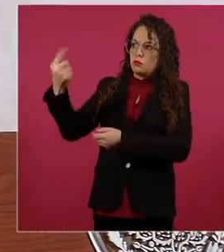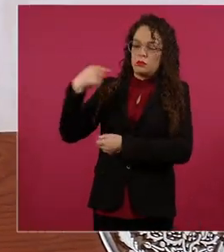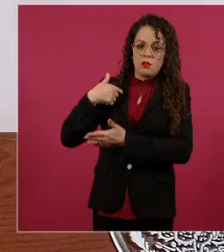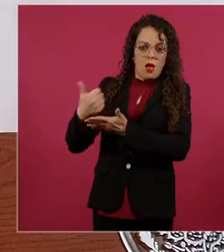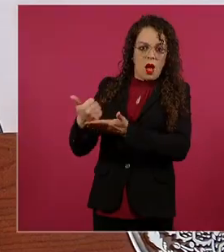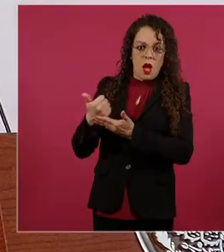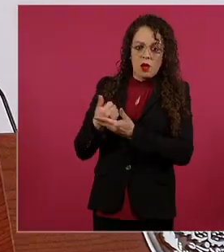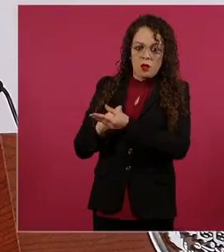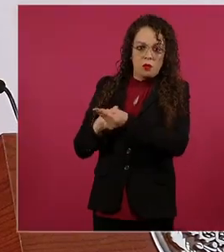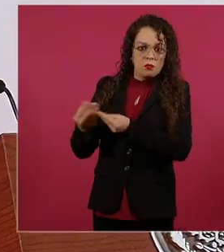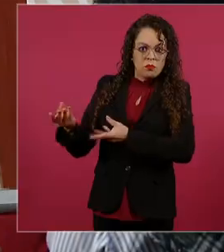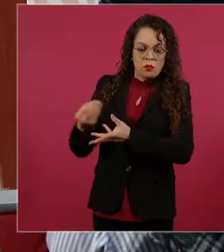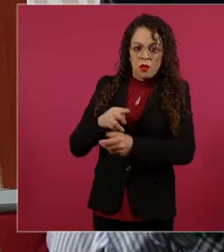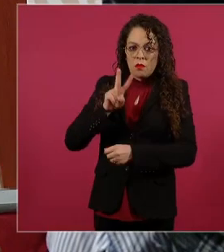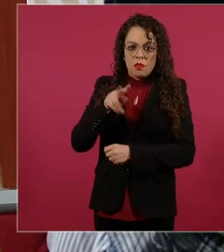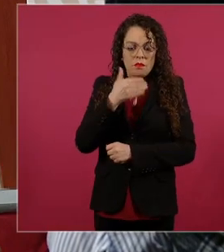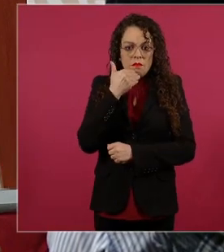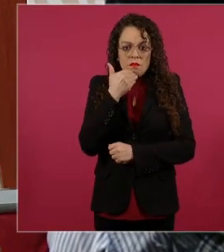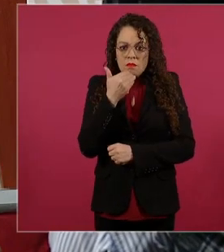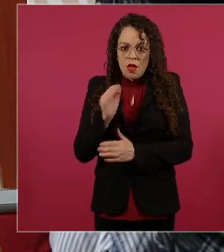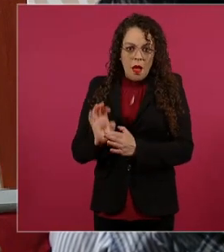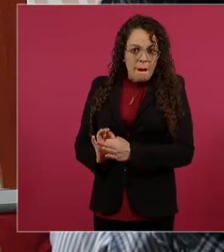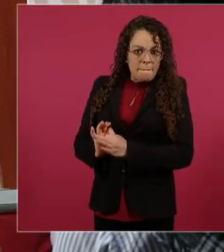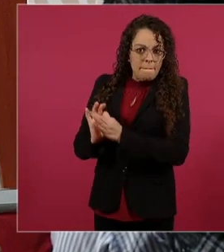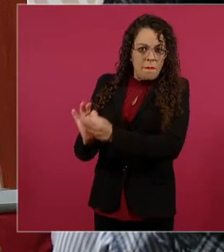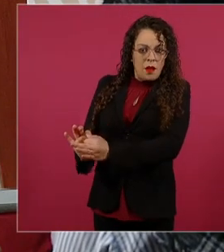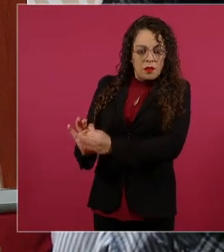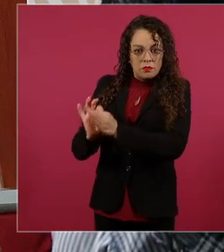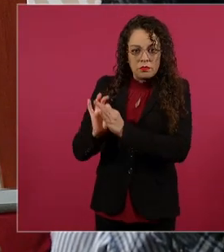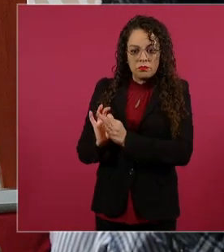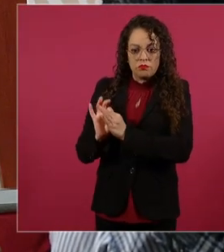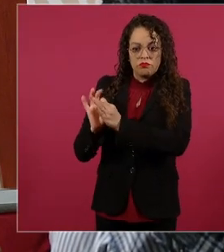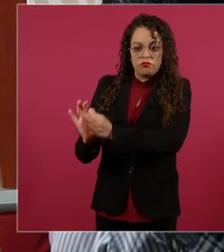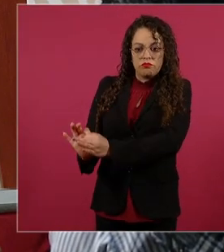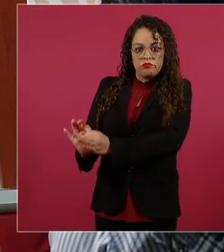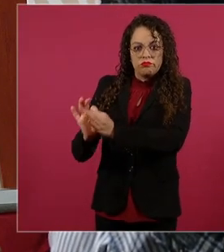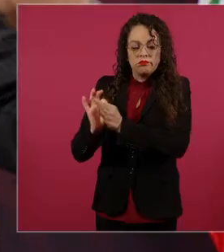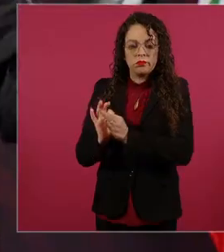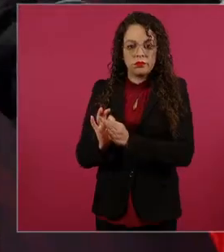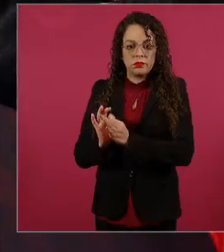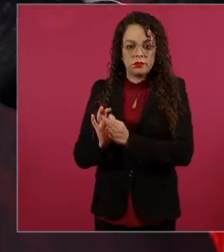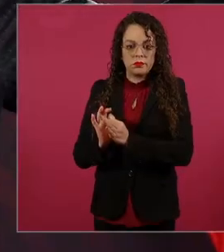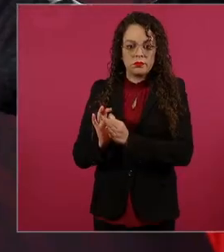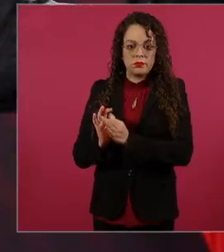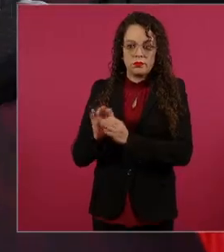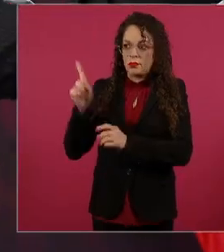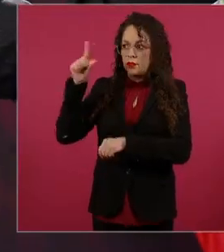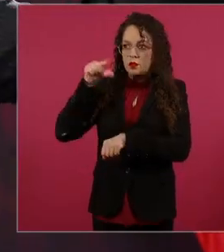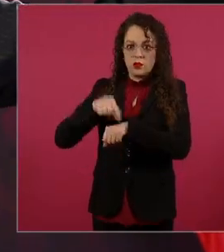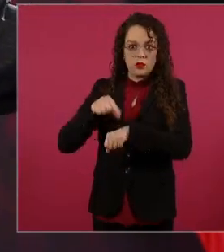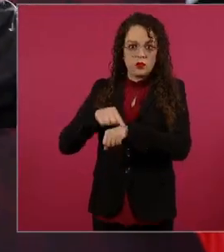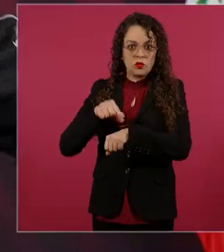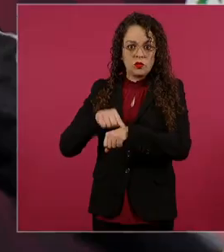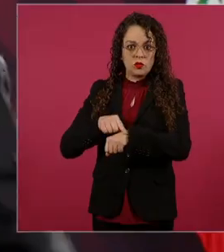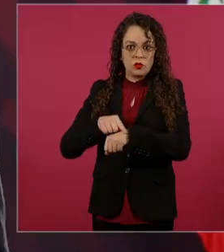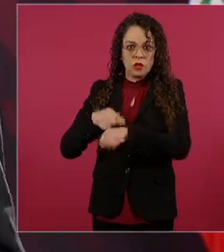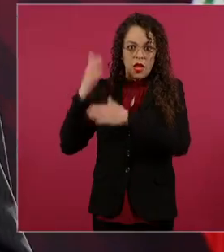hay una muy buena relación de cooperación y esos médicos se ayudan mucho allá están en la sierra